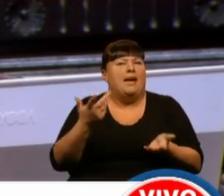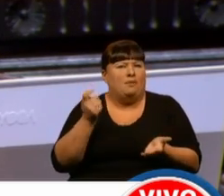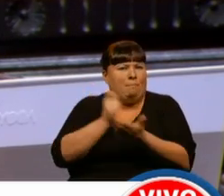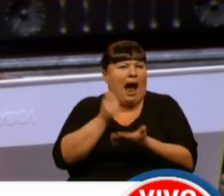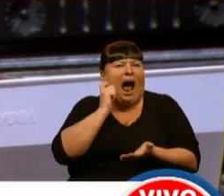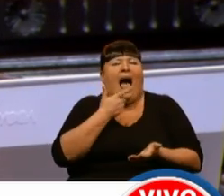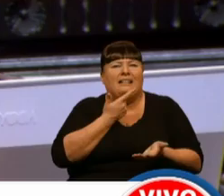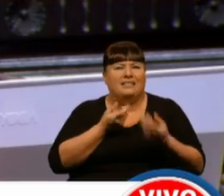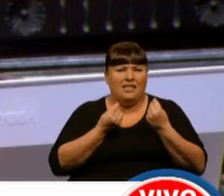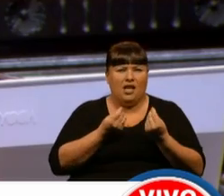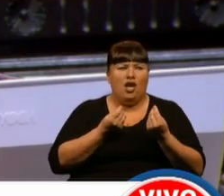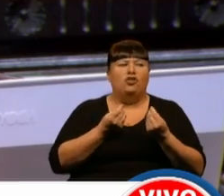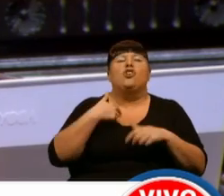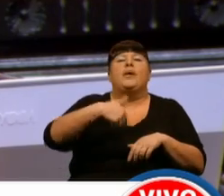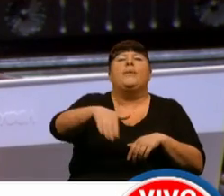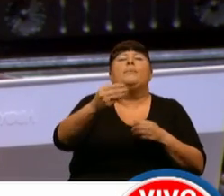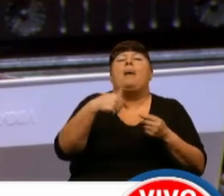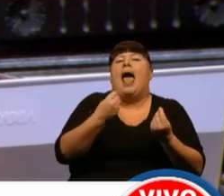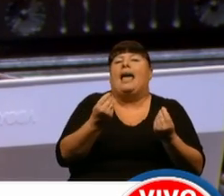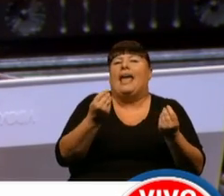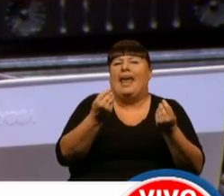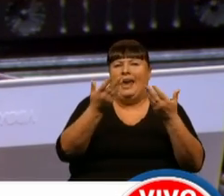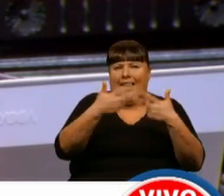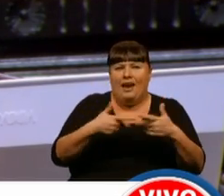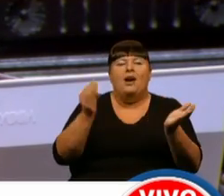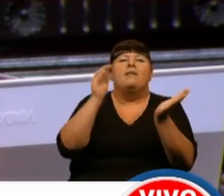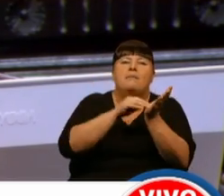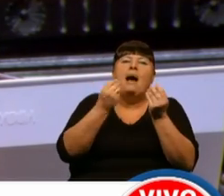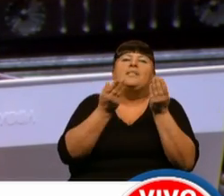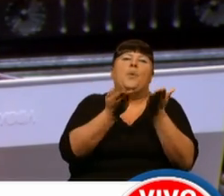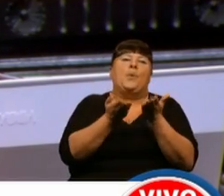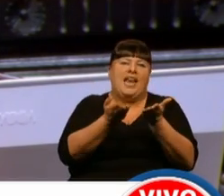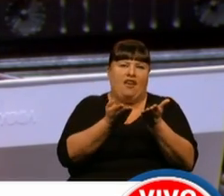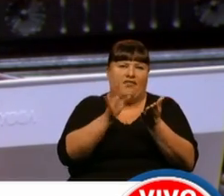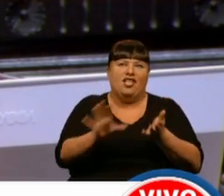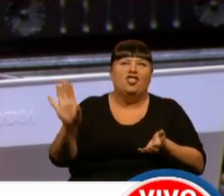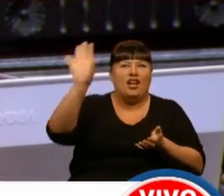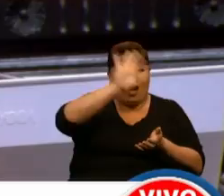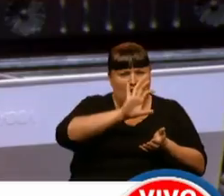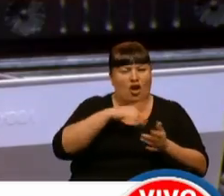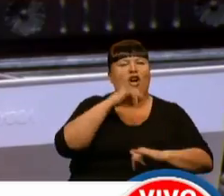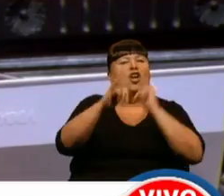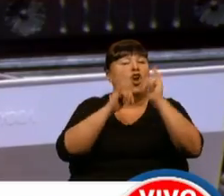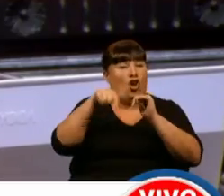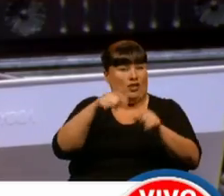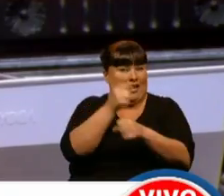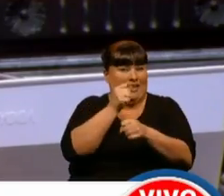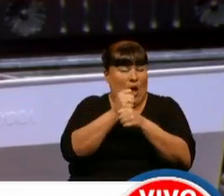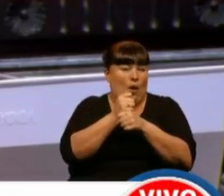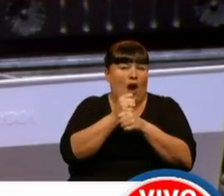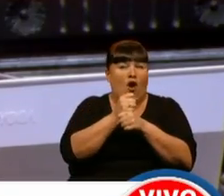entonces lo que vamos a venir a hacer es una incorporación para un beneficio a estas regiones quiero destacar que en este trabajo